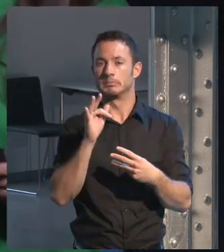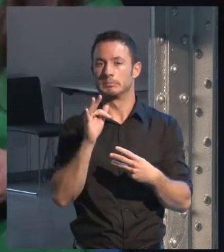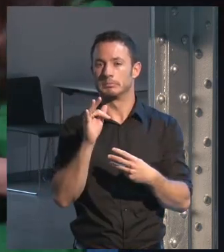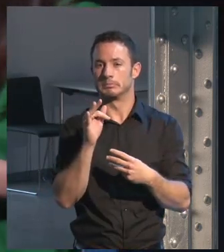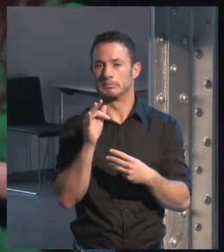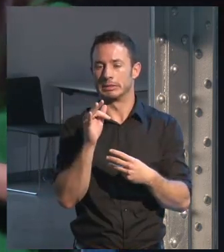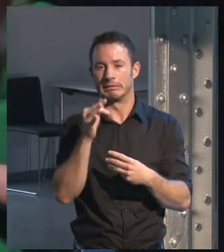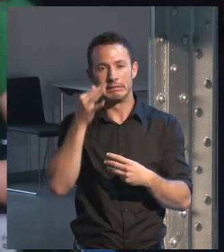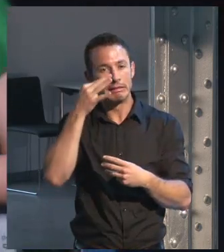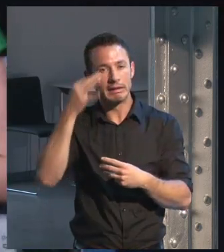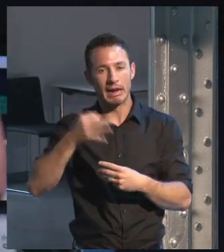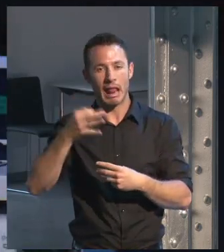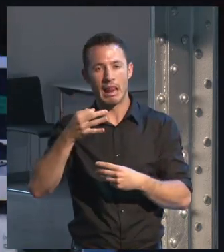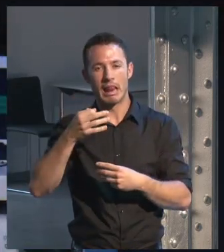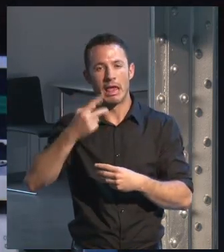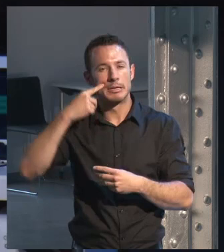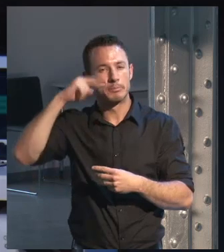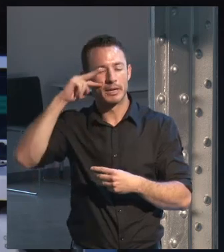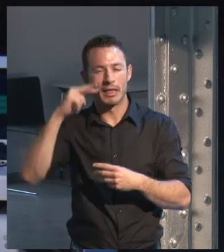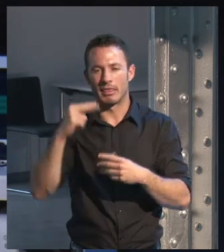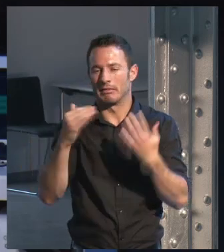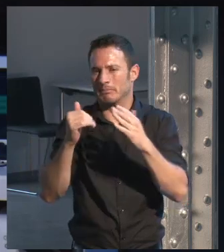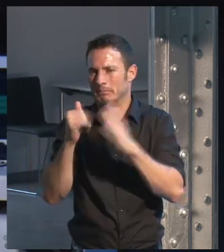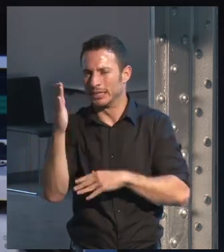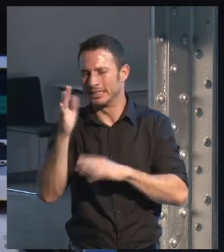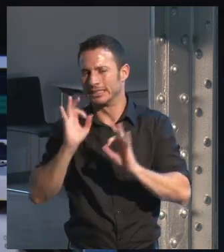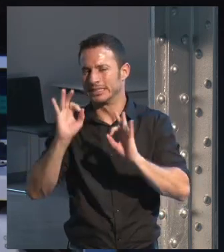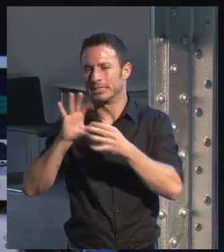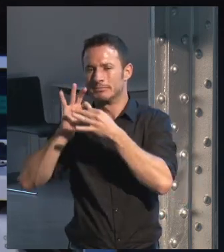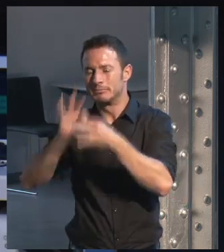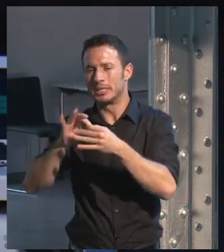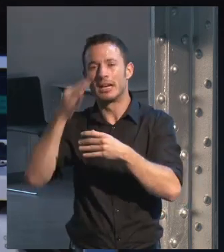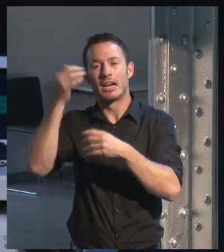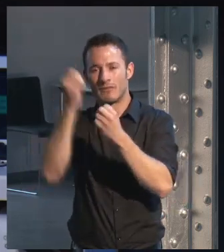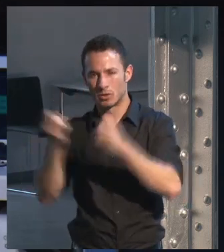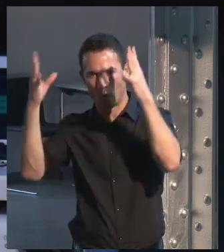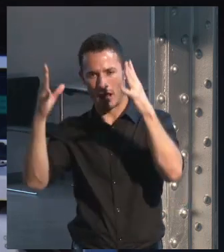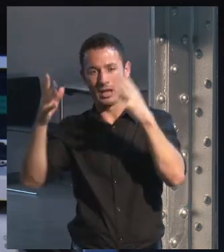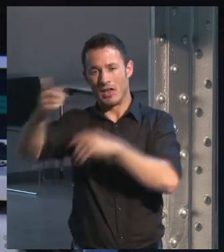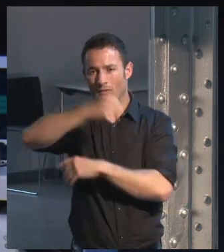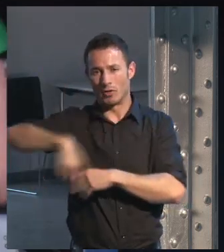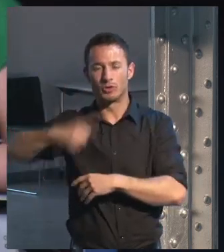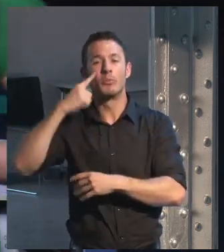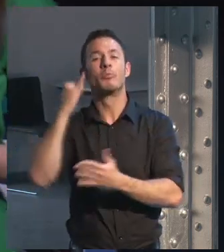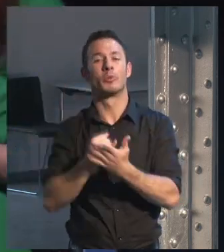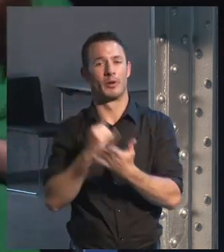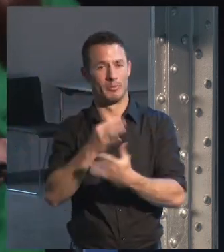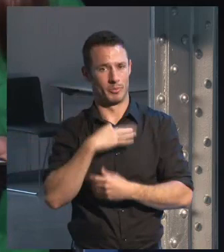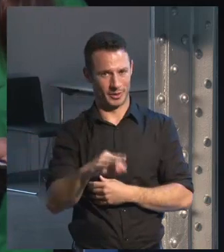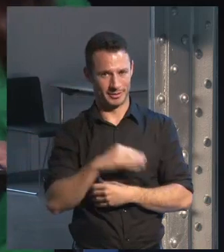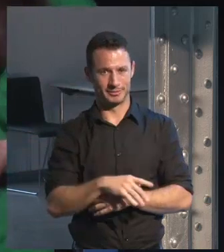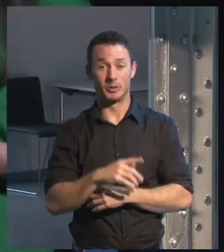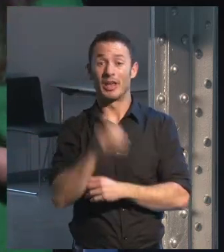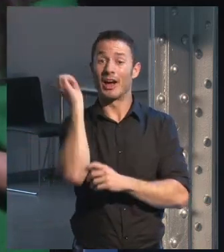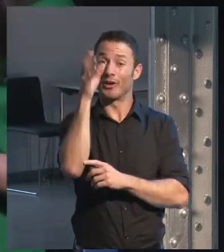decena de experiencias educativas de realidad virtual que vais a poder probar vosotros en primera persona una vez que acaben